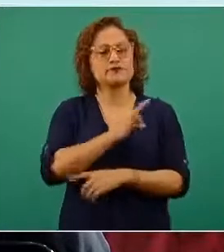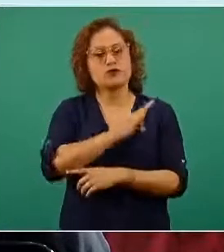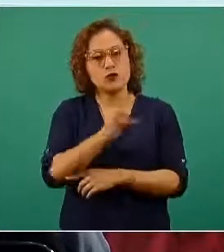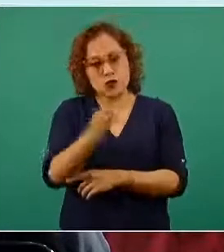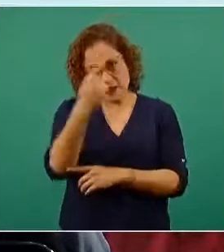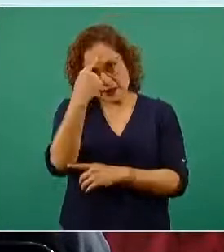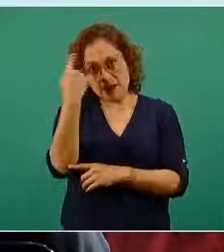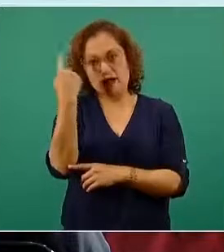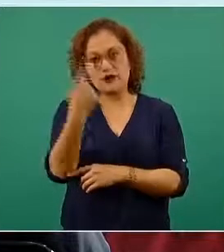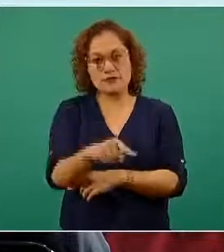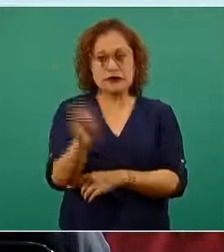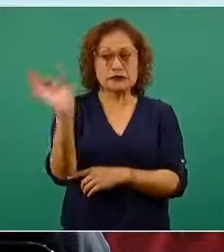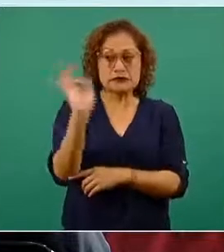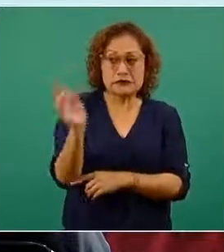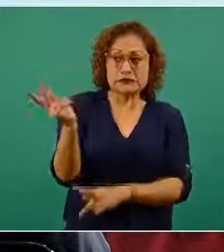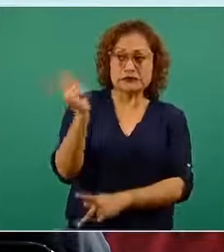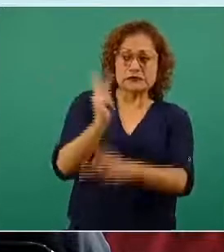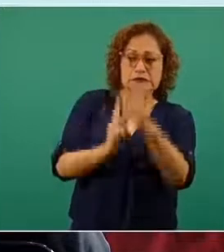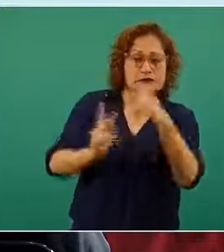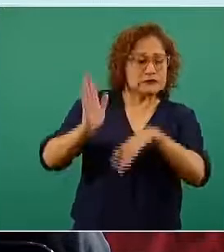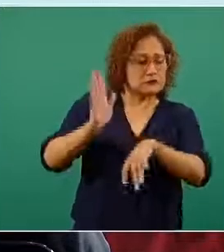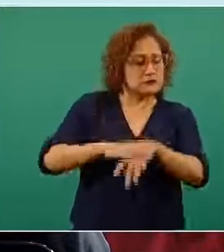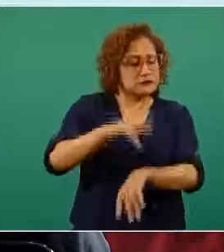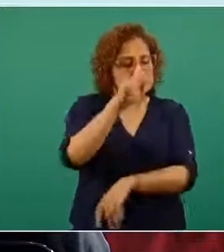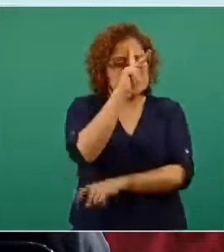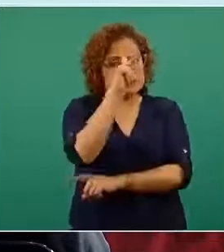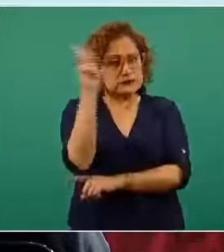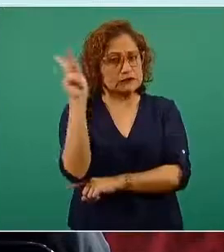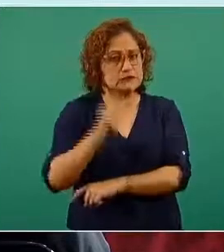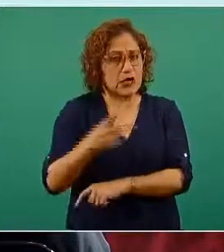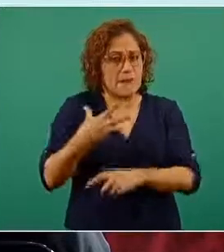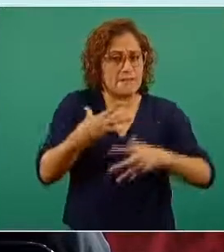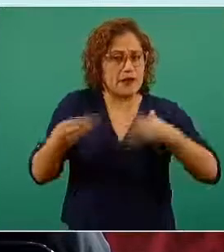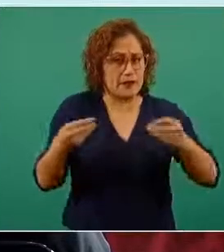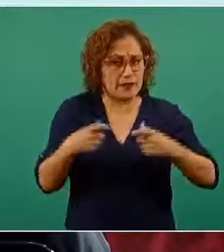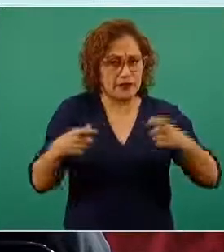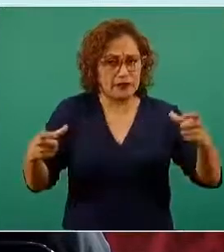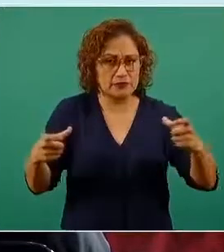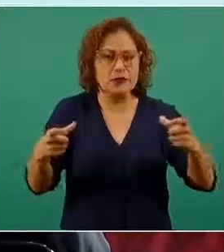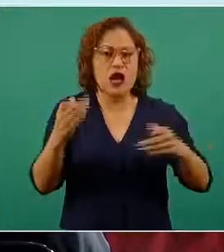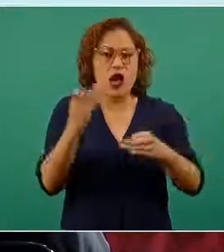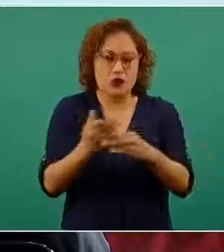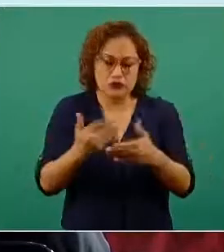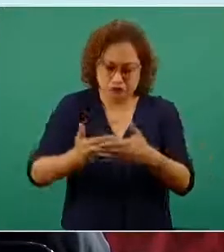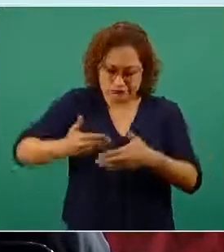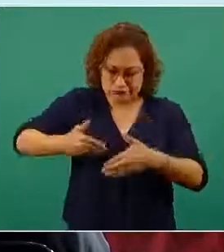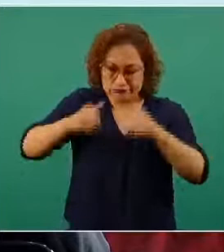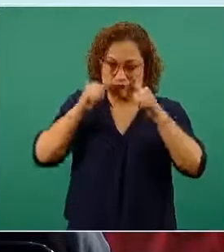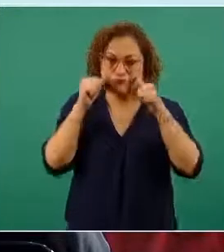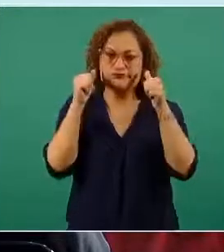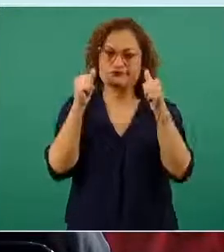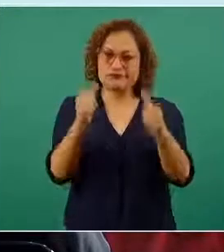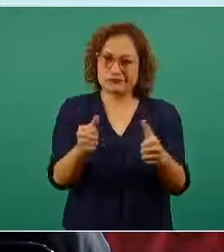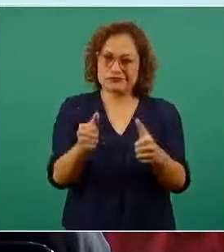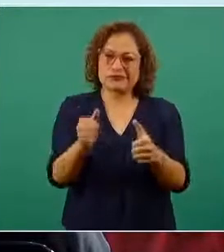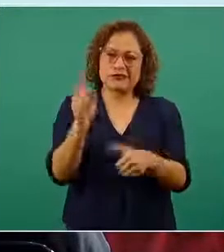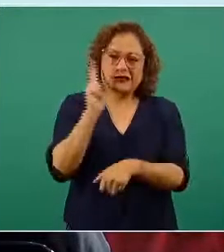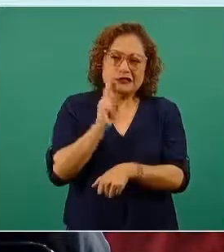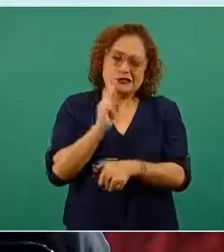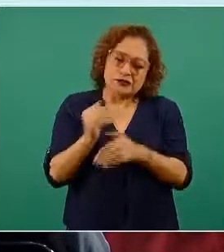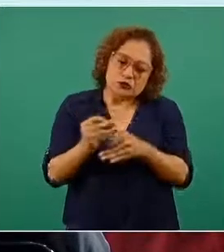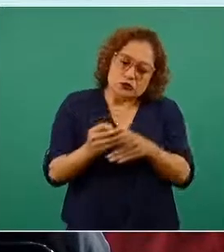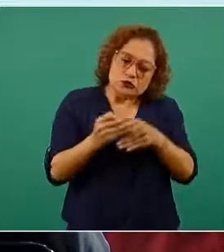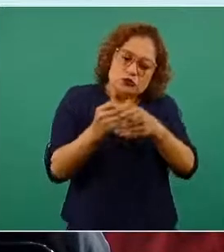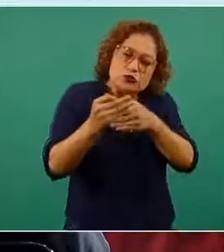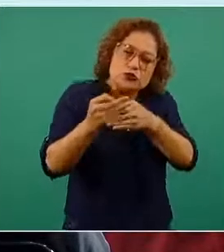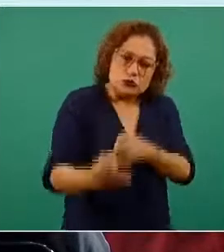ocurrir con completo éxito, incluso evitar esta tercera ola, pero si no, por lo menos retrasarla lo más posible o